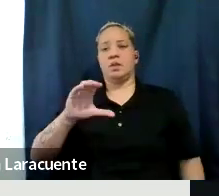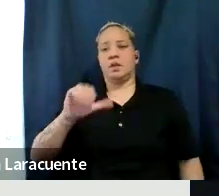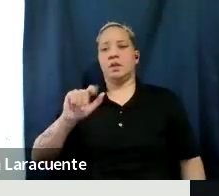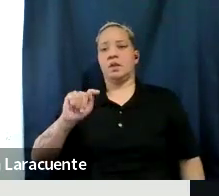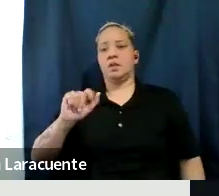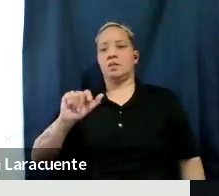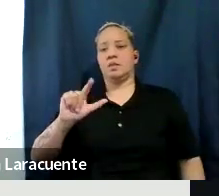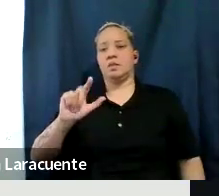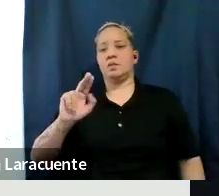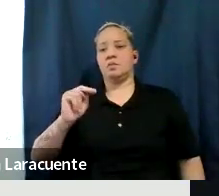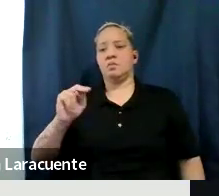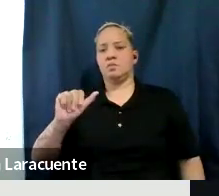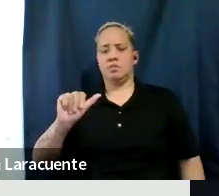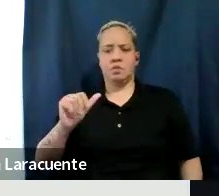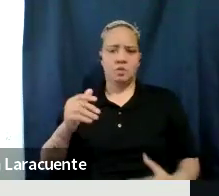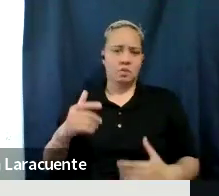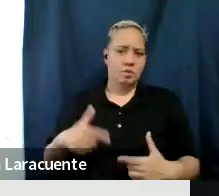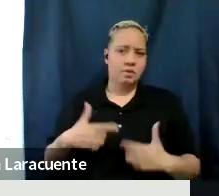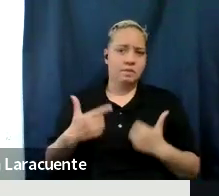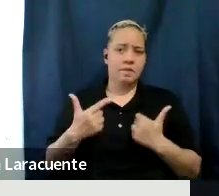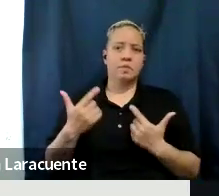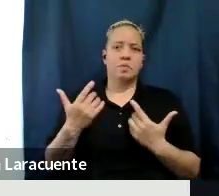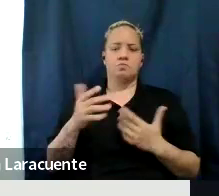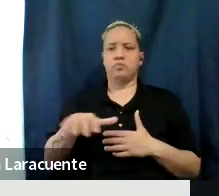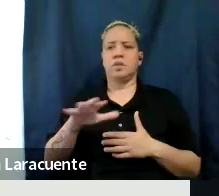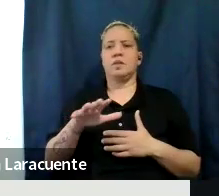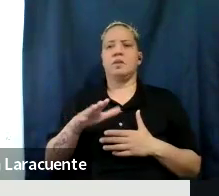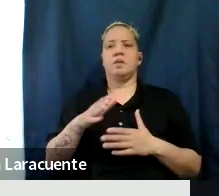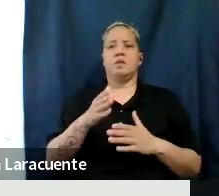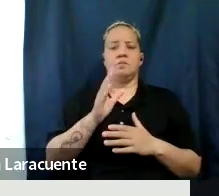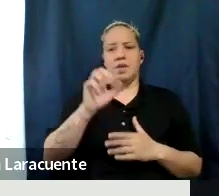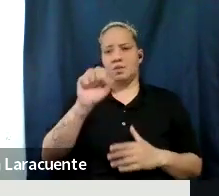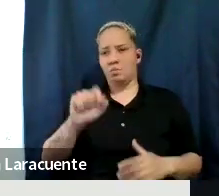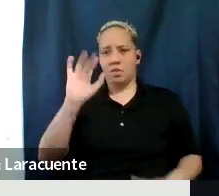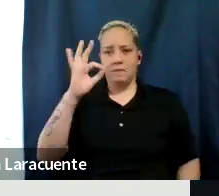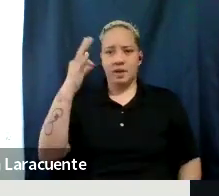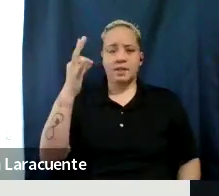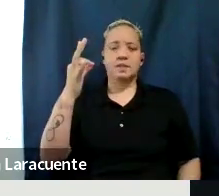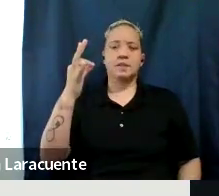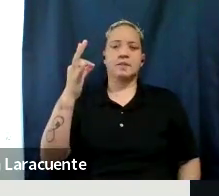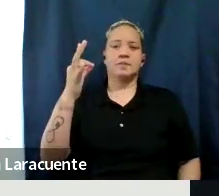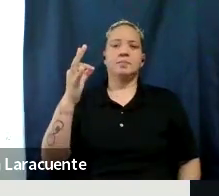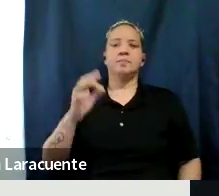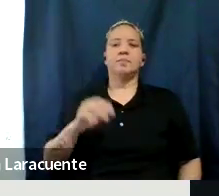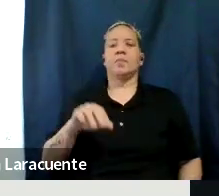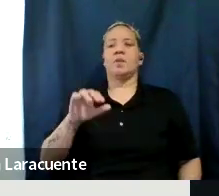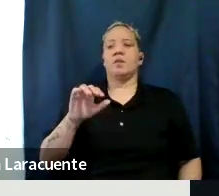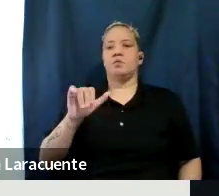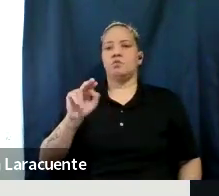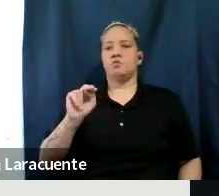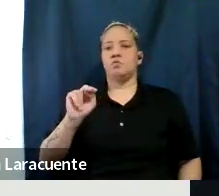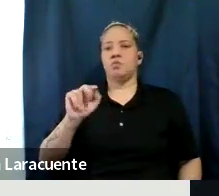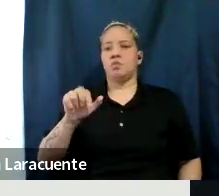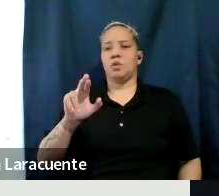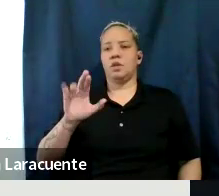por el paso que daba directamente a Francia, al sur de Francia, que es el paso de la Junquera, que está en el Alto